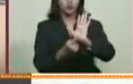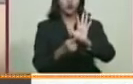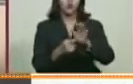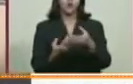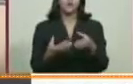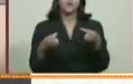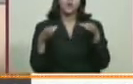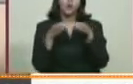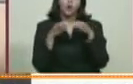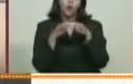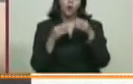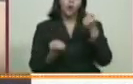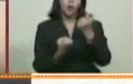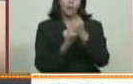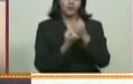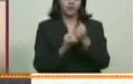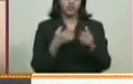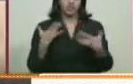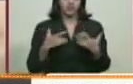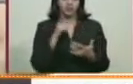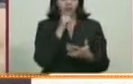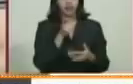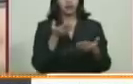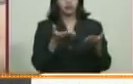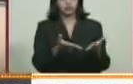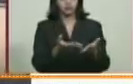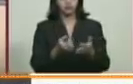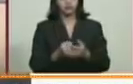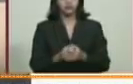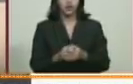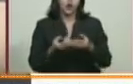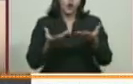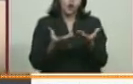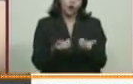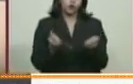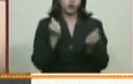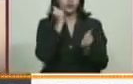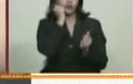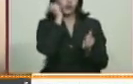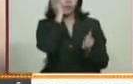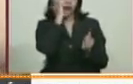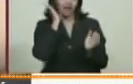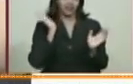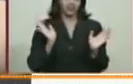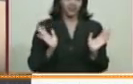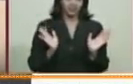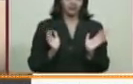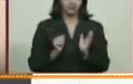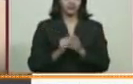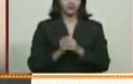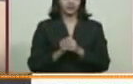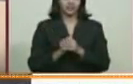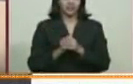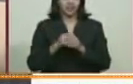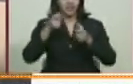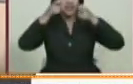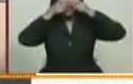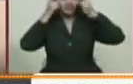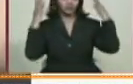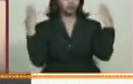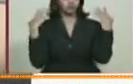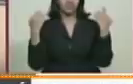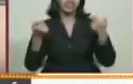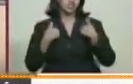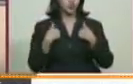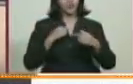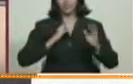hechos como este. Junto a su comadre, que ya vimos que dijo que si ella hubiera organizado el asesinato,